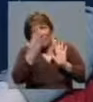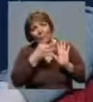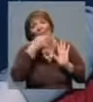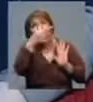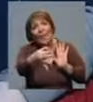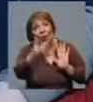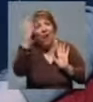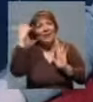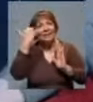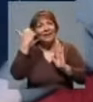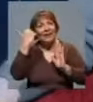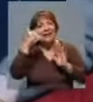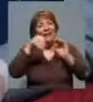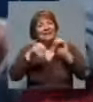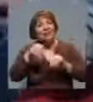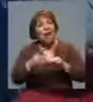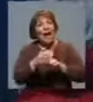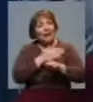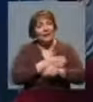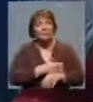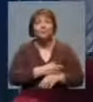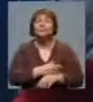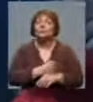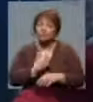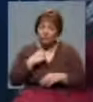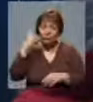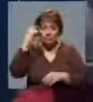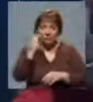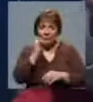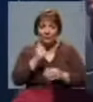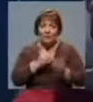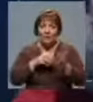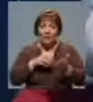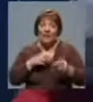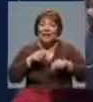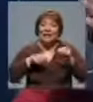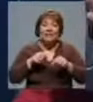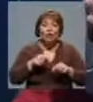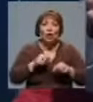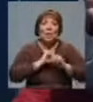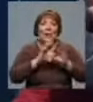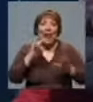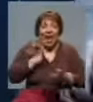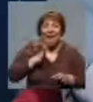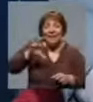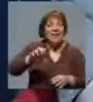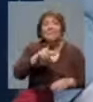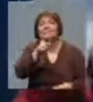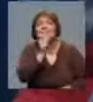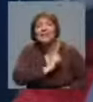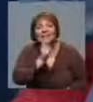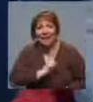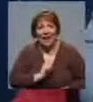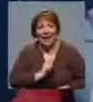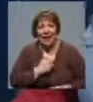propuso yo creo que hay una cantinela que quiere decir que estamos gestionando mal y es mentira nosotros si